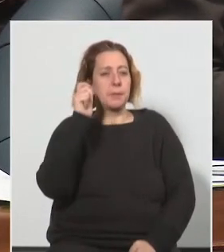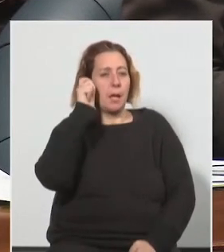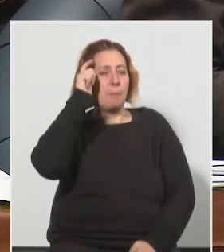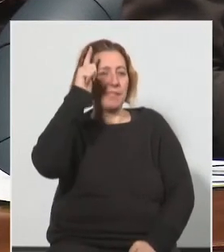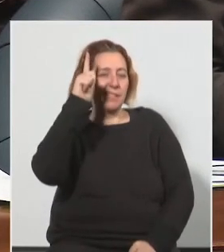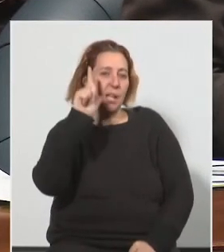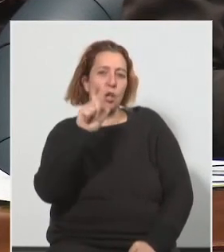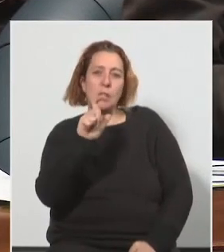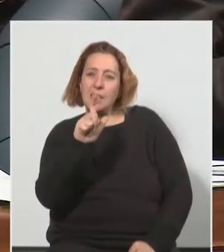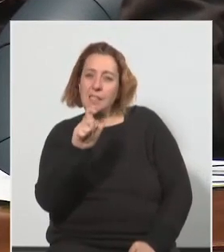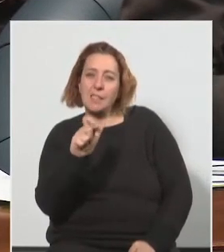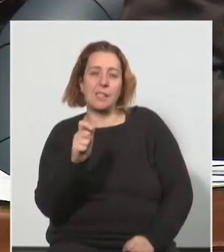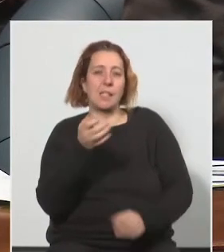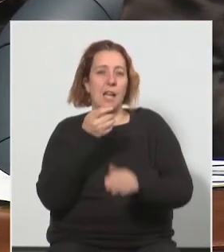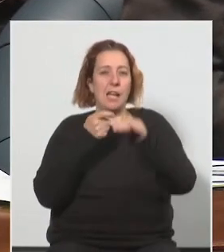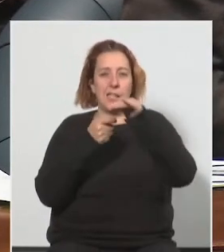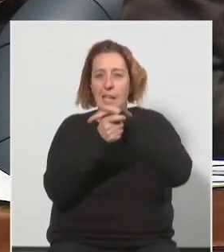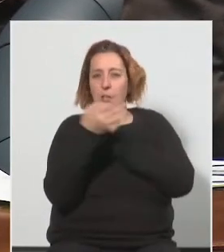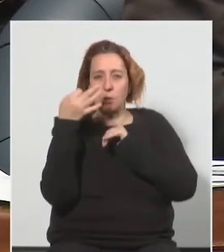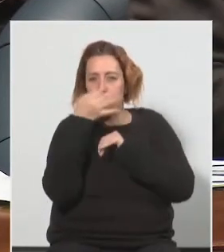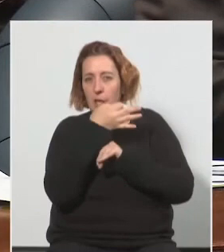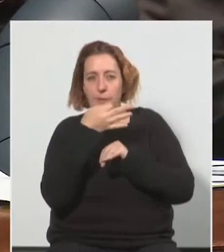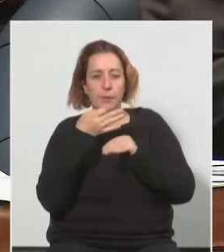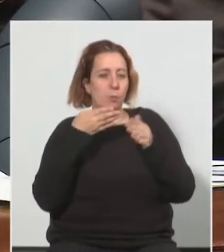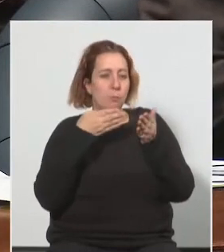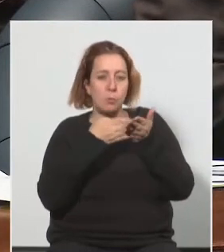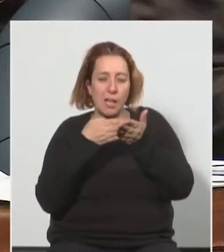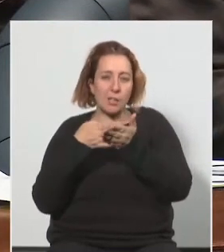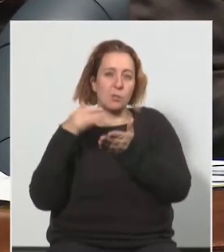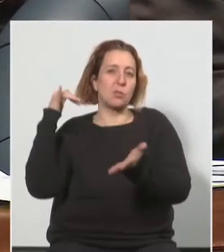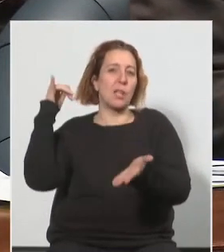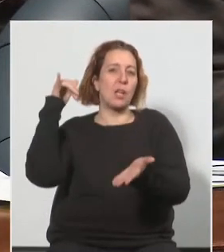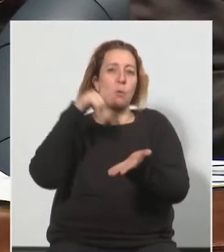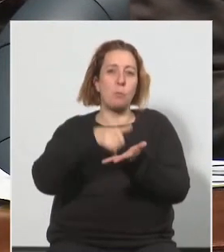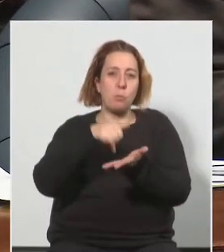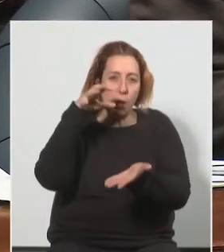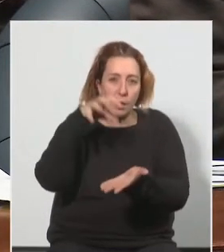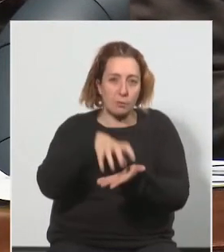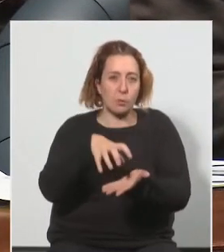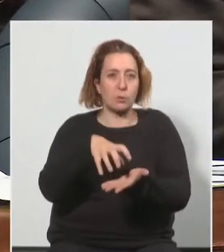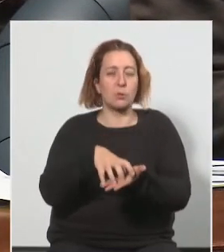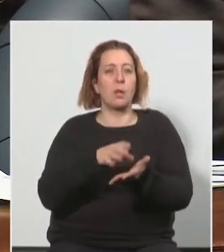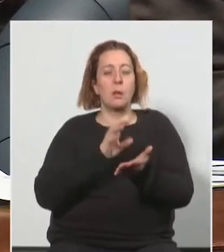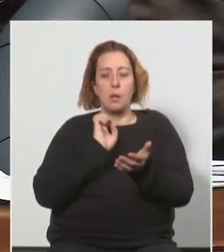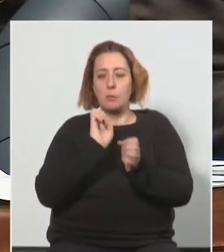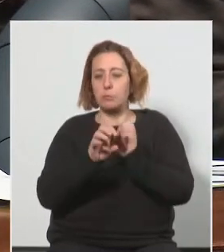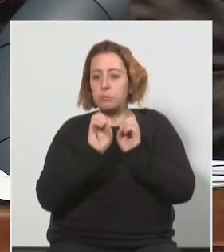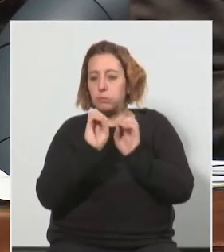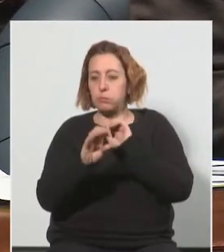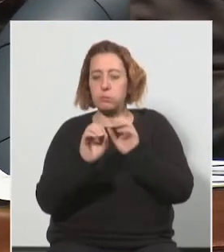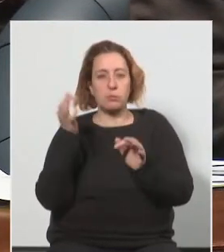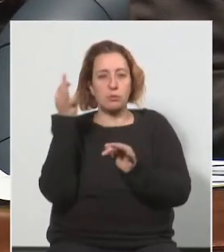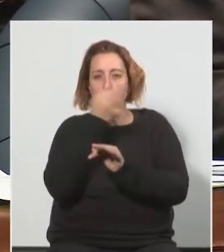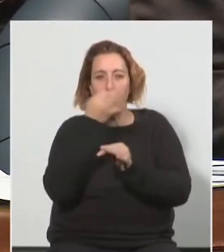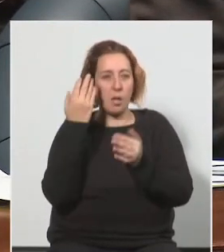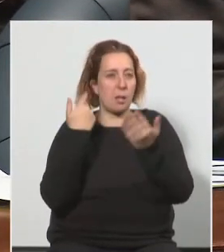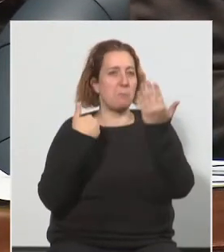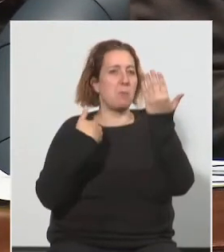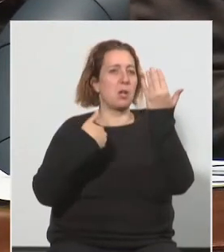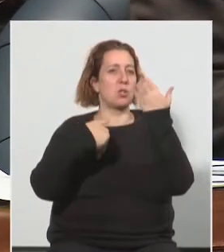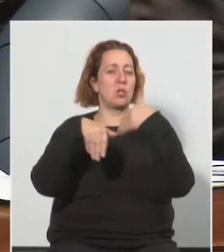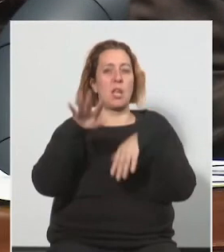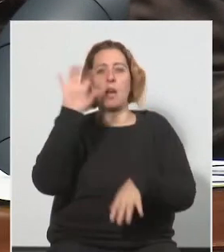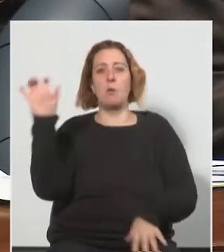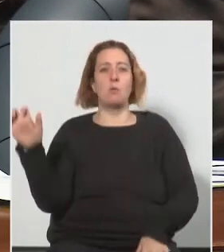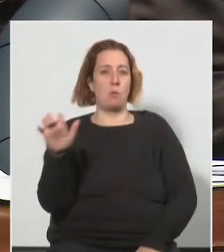del narcotráfico, utilizando puertos y aeropuertos para embarcar drogas que en su mayoría terminan